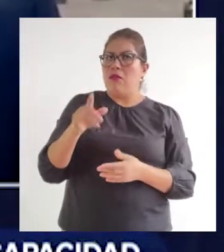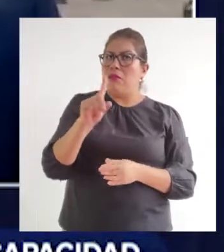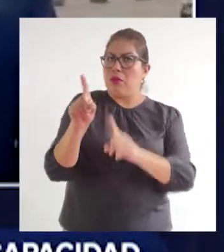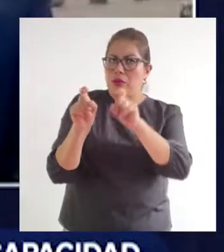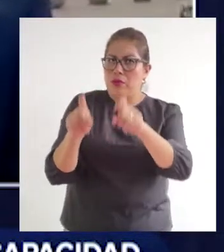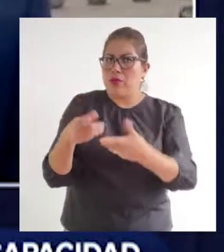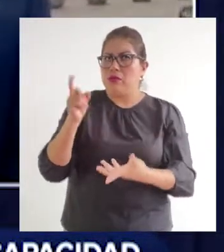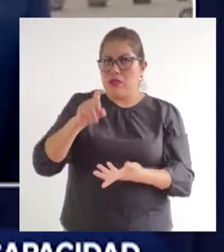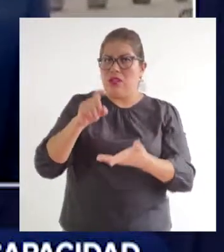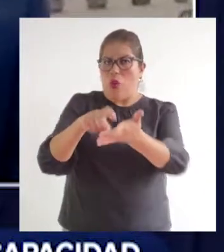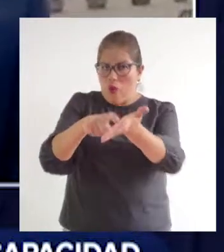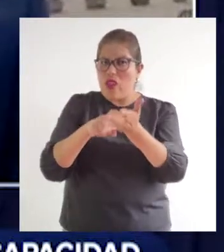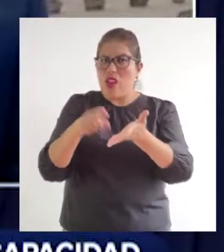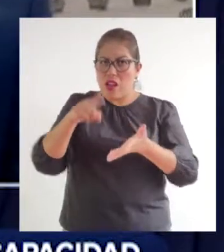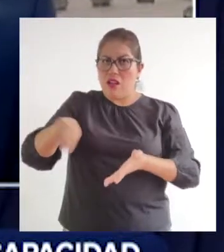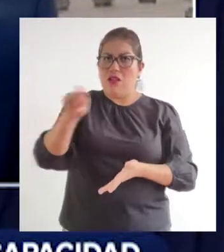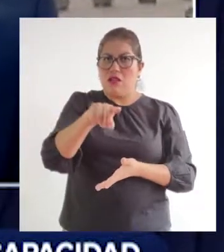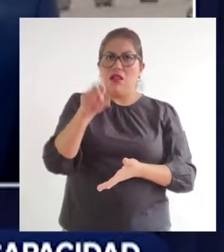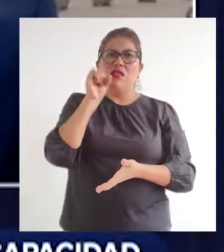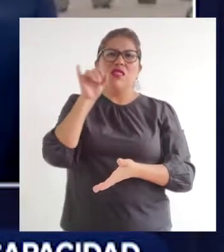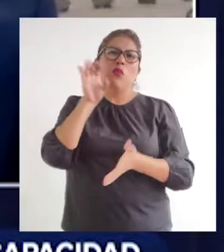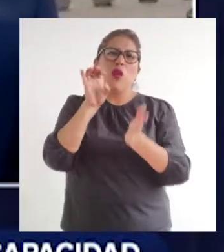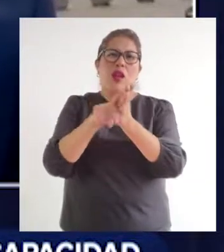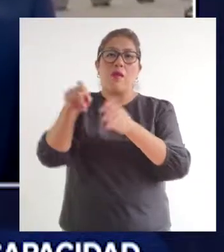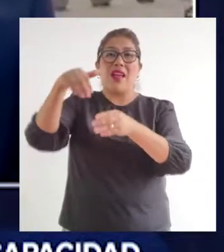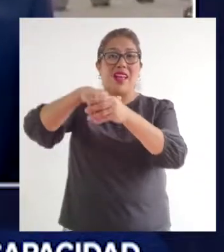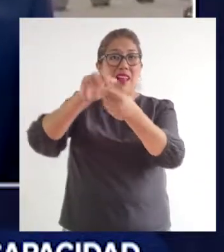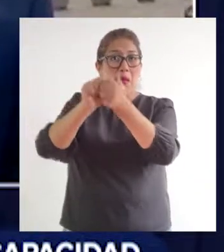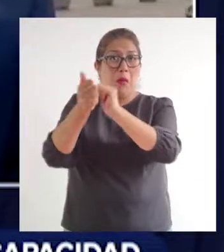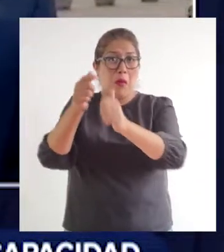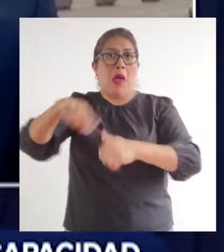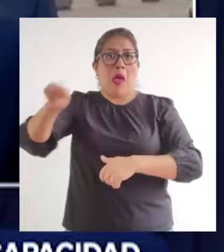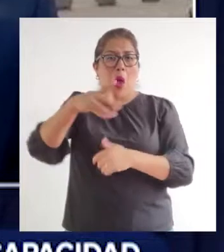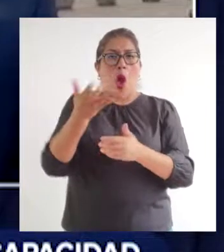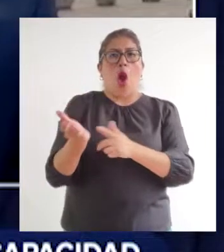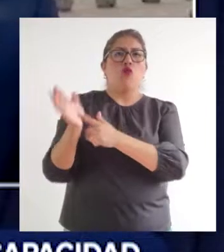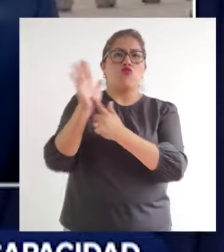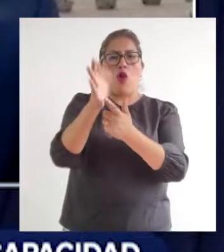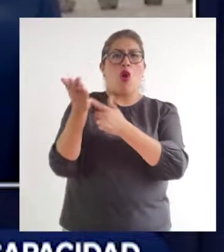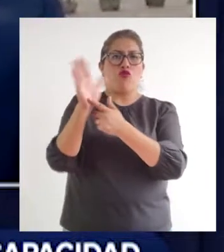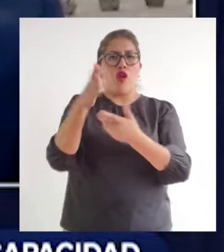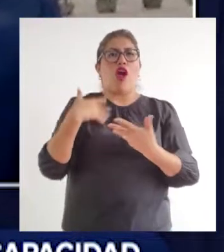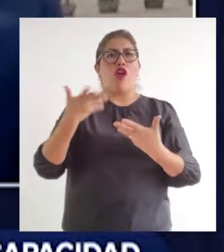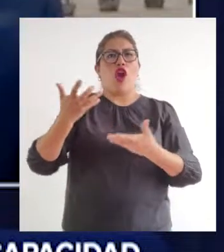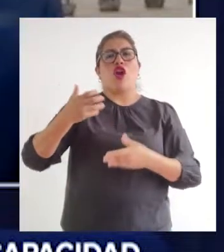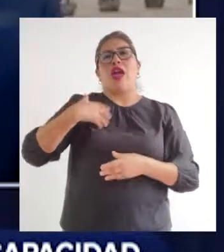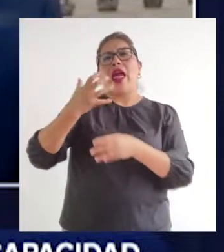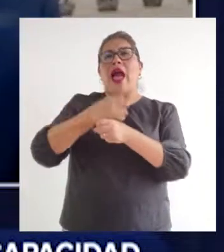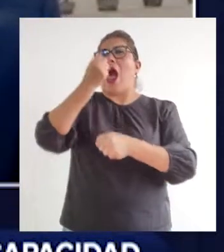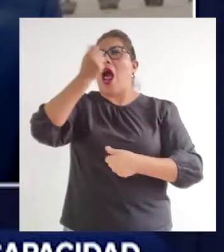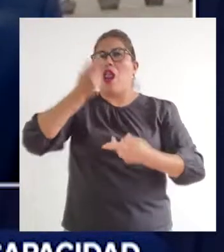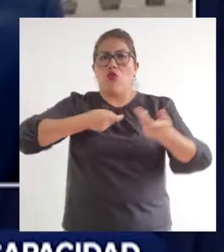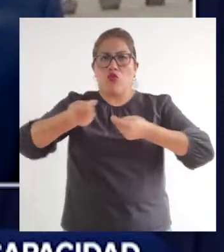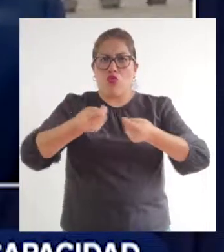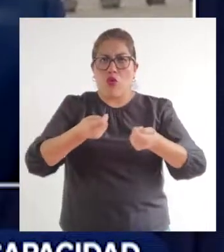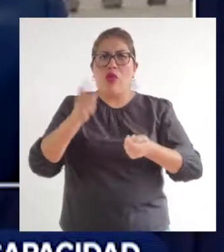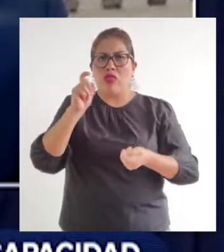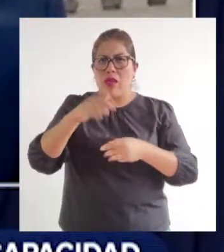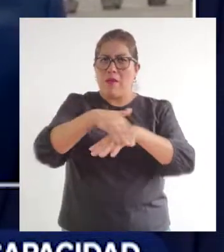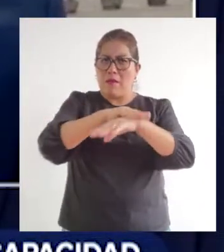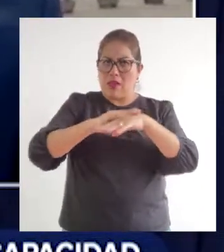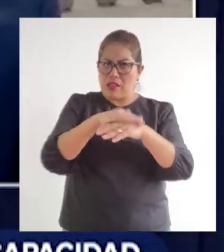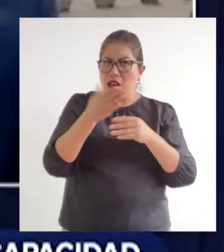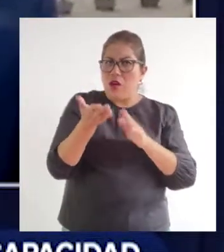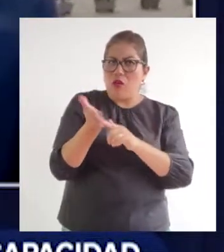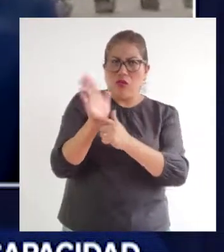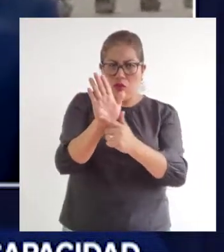alguna manera a que quienes se presenten como candidatos también lancen planes específicos, ¿no?, para trabajar hacia